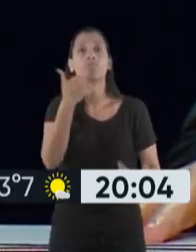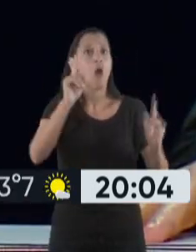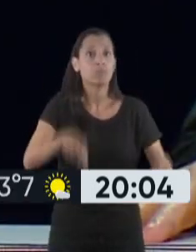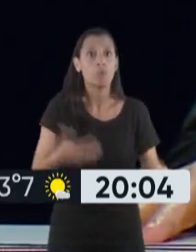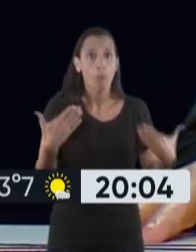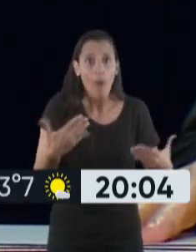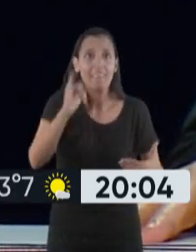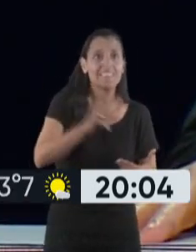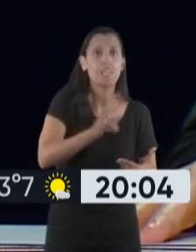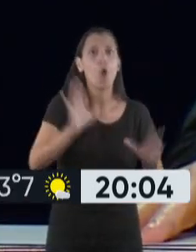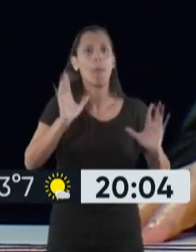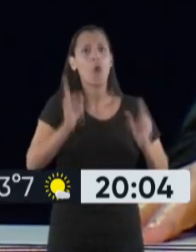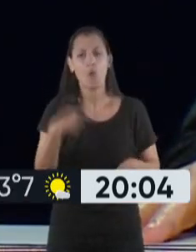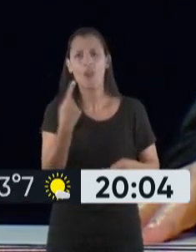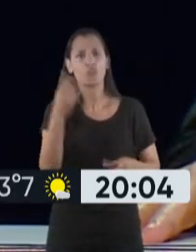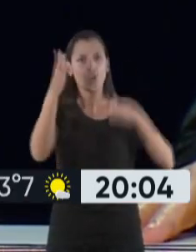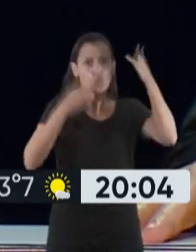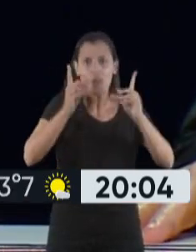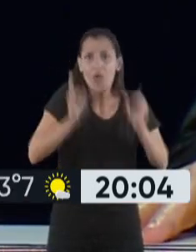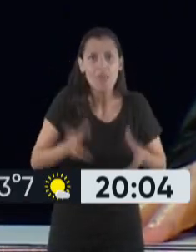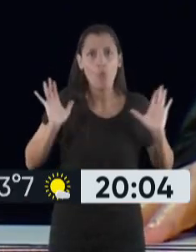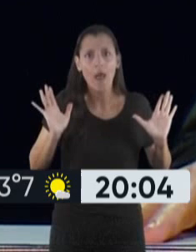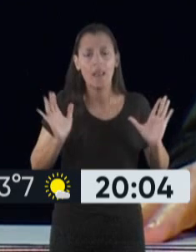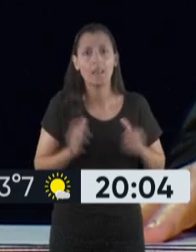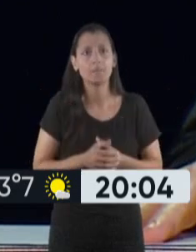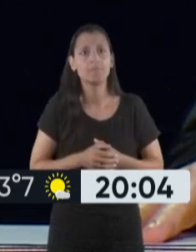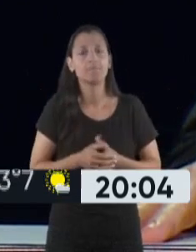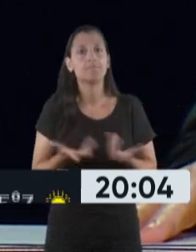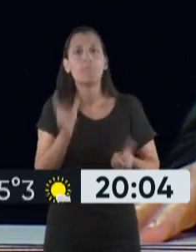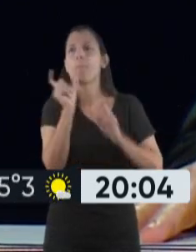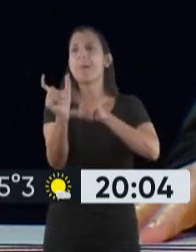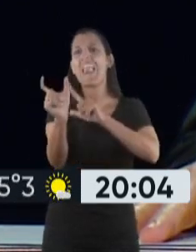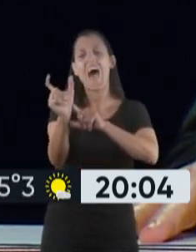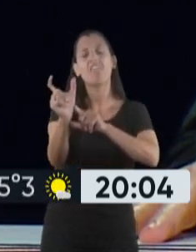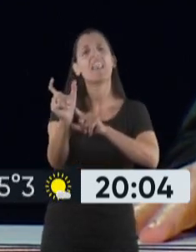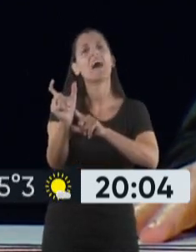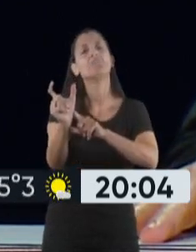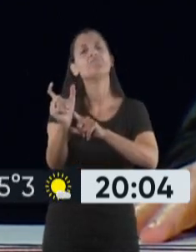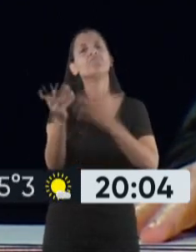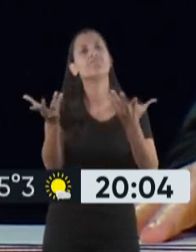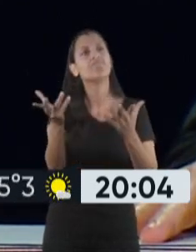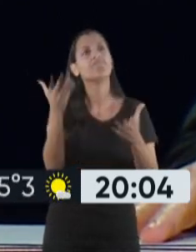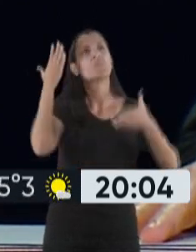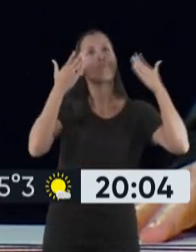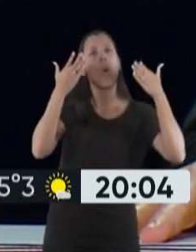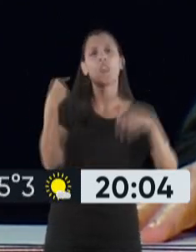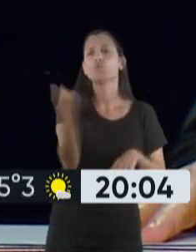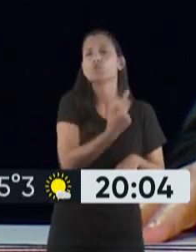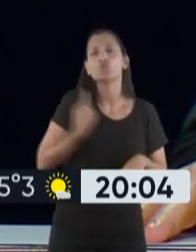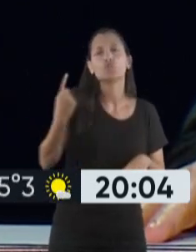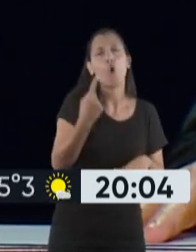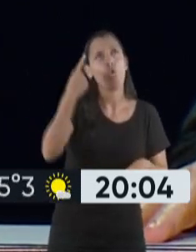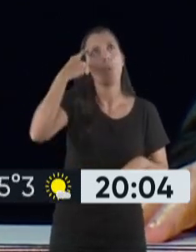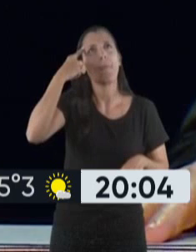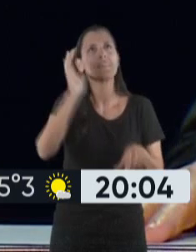posible, pero teníamos esa utopía. El concepto de utopía a todos nos lleva a un lugar donde es